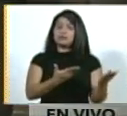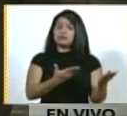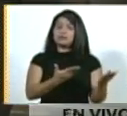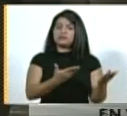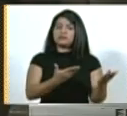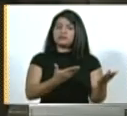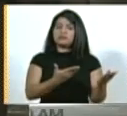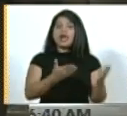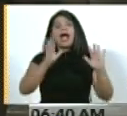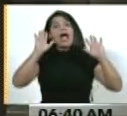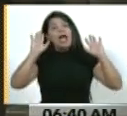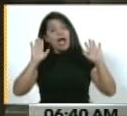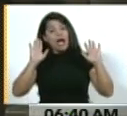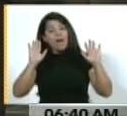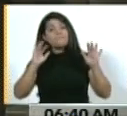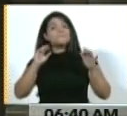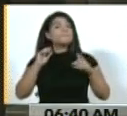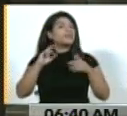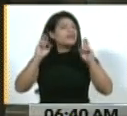El asunto está